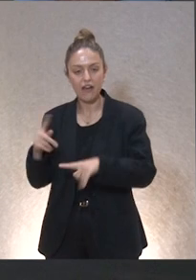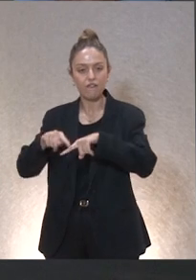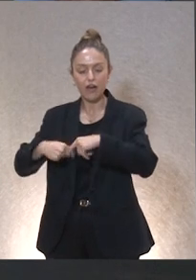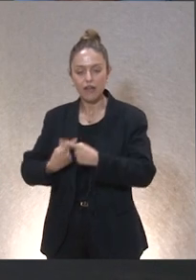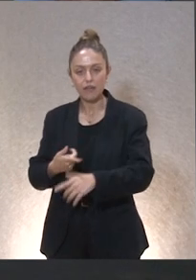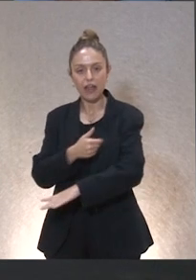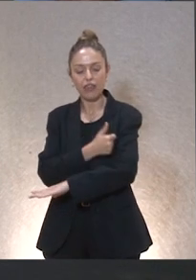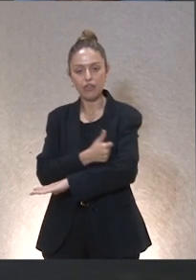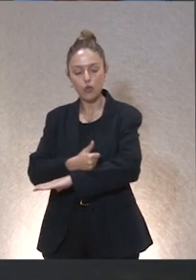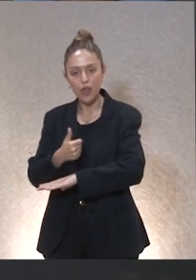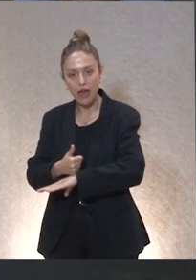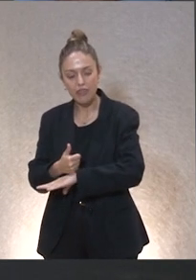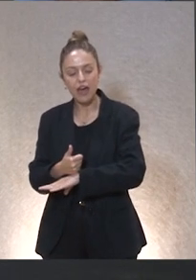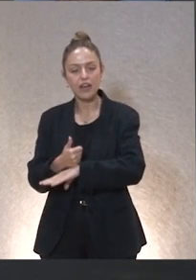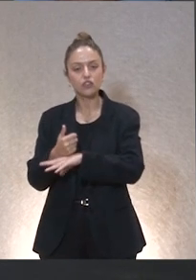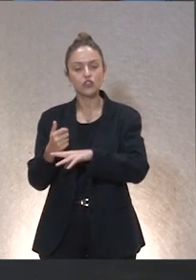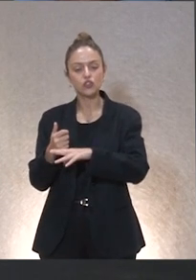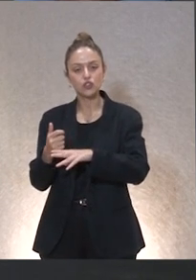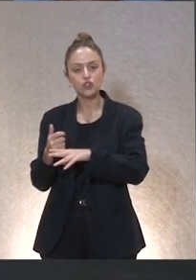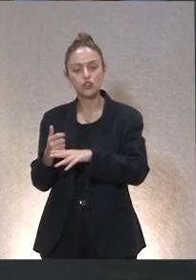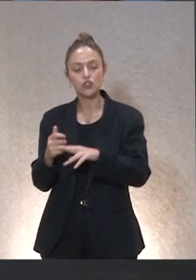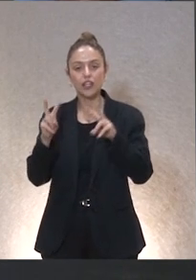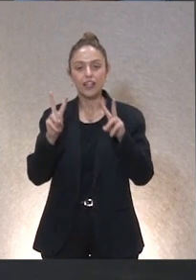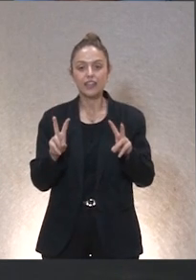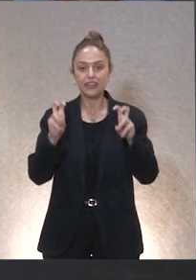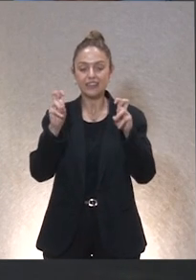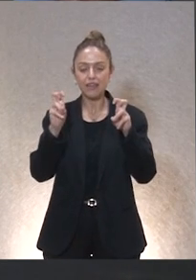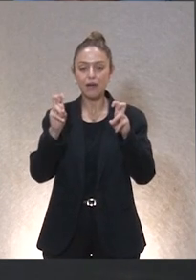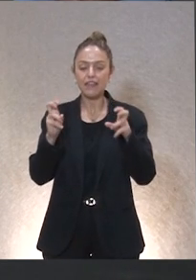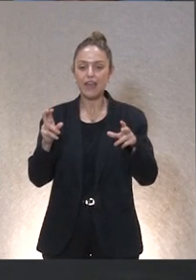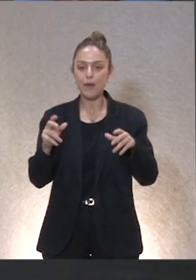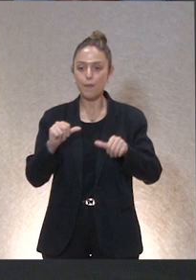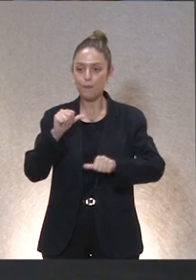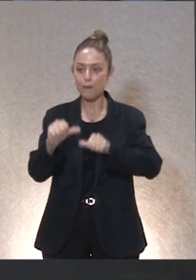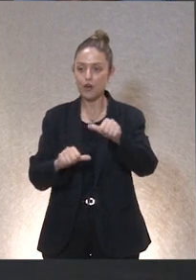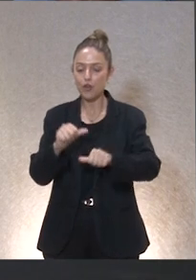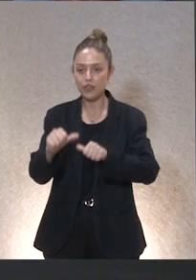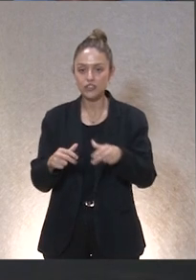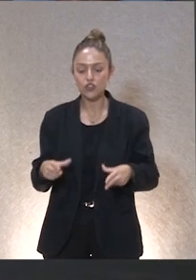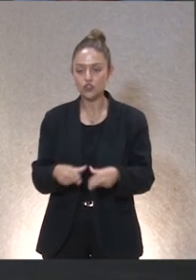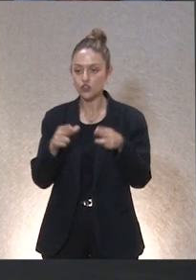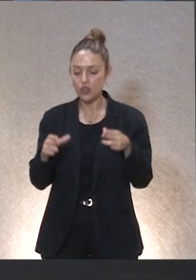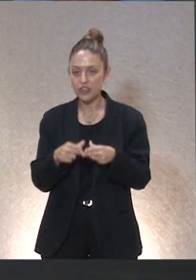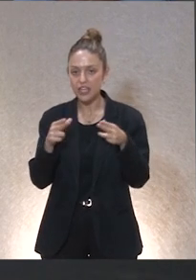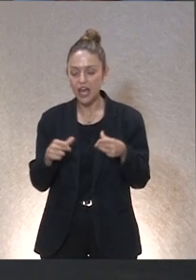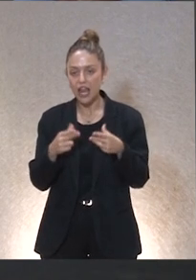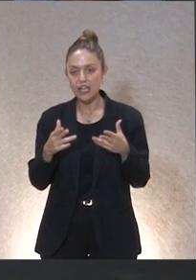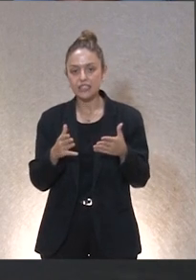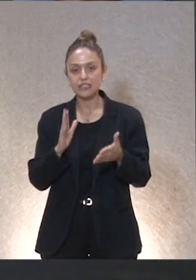eh sobre la implicación en los procesos sociales de reivindicación etcétera